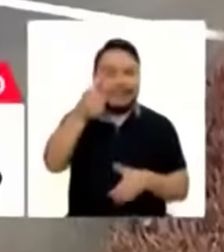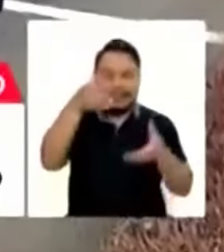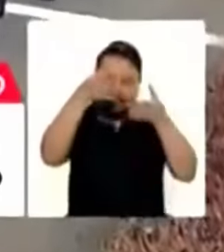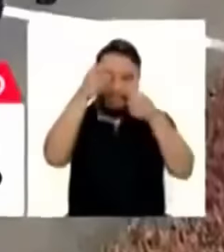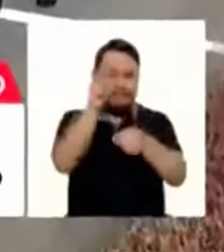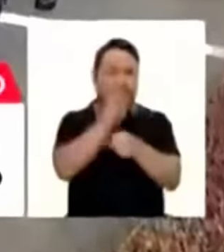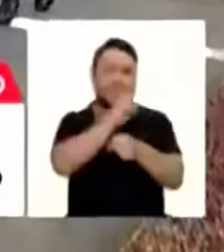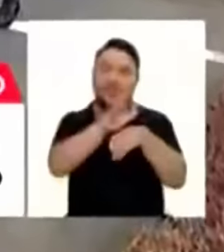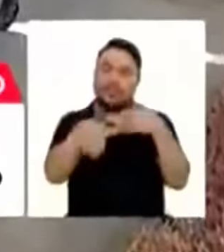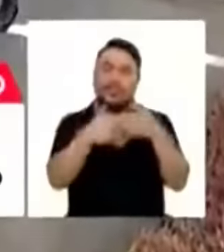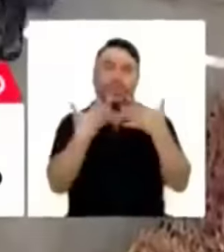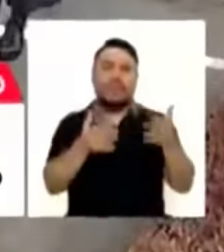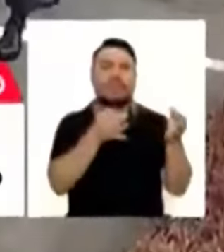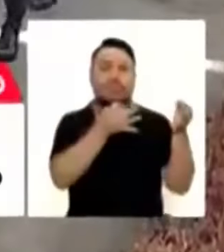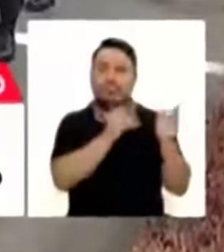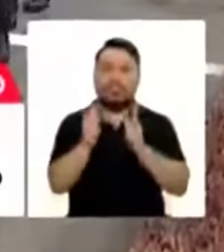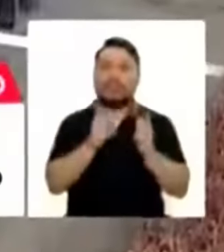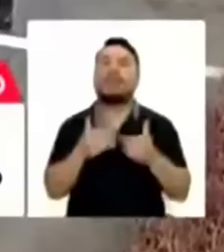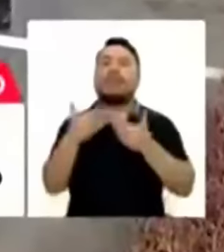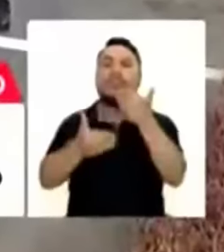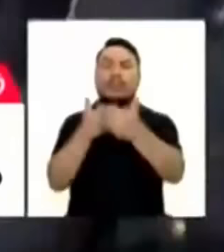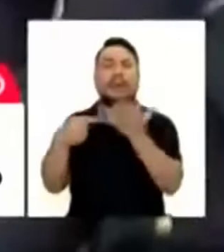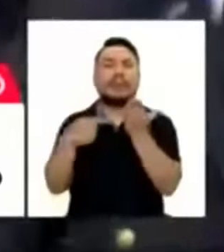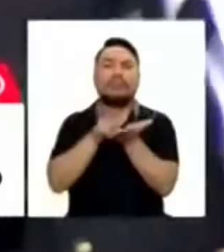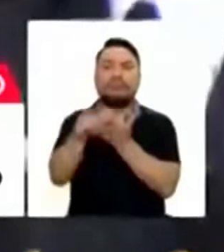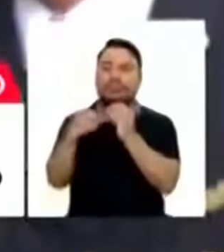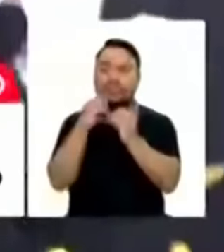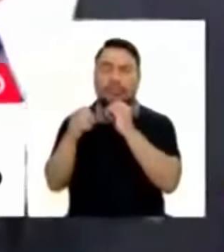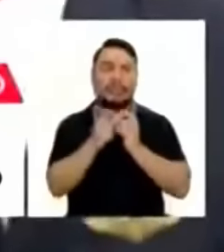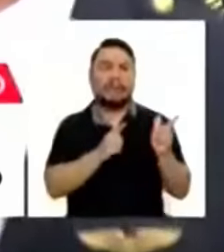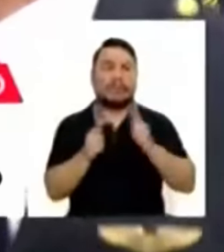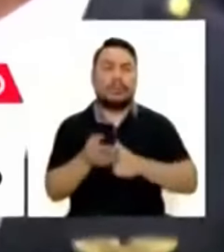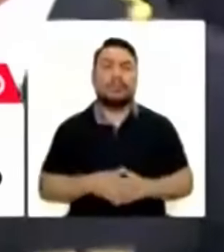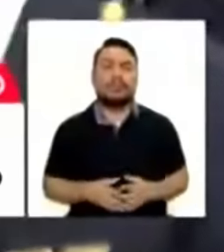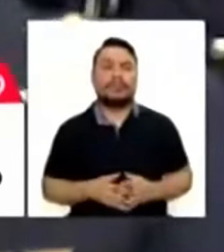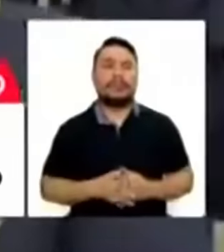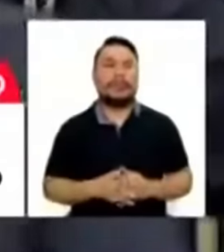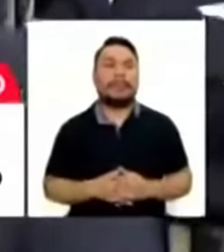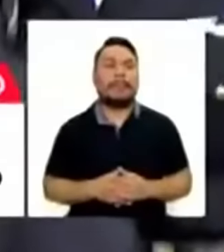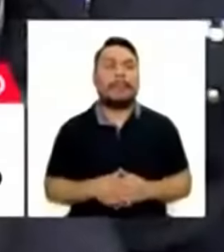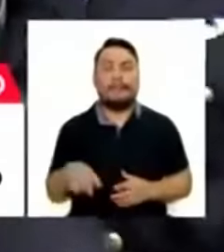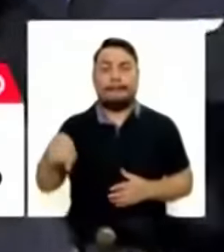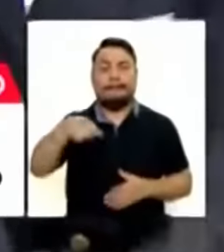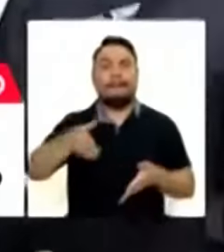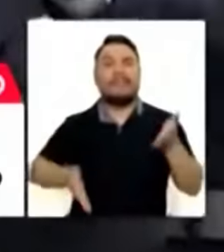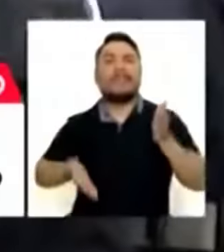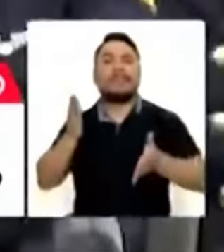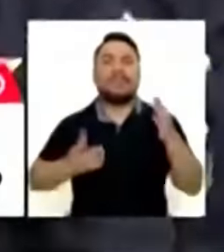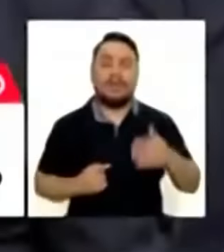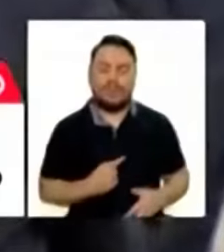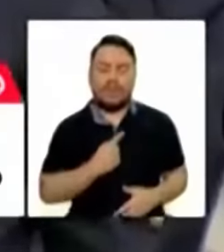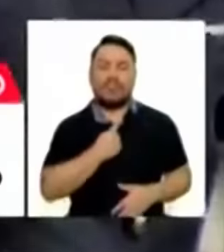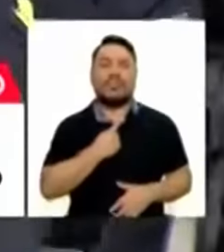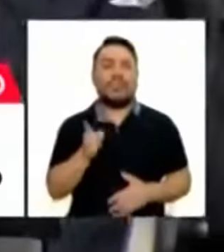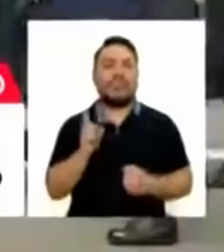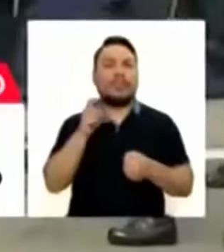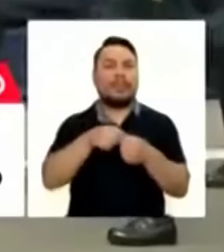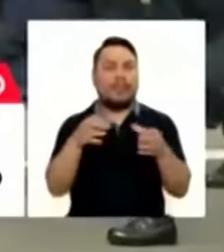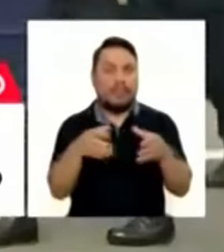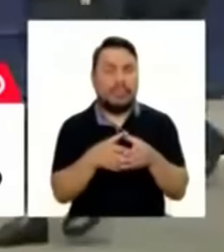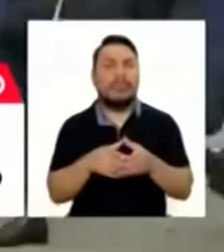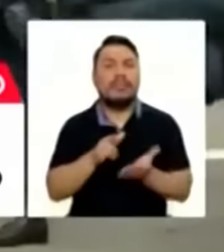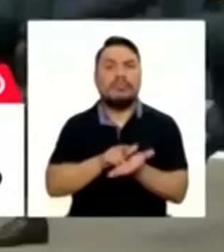operación y mantenimiento de los equipos puestos a su disposición. Ellos marchan orgullosos de pertenecer a